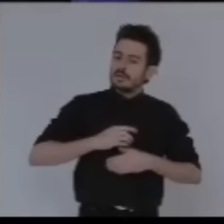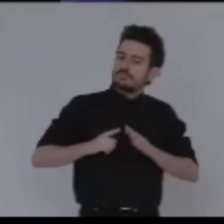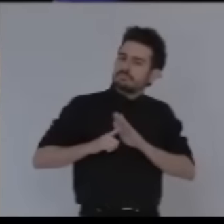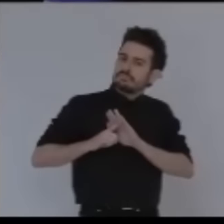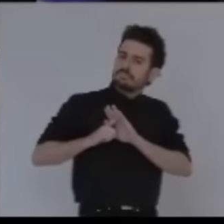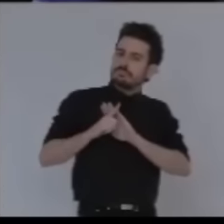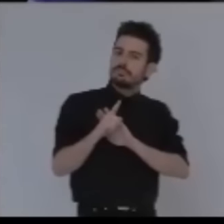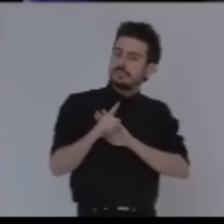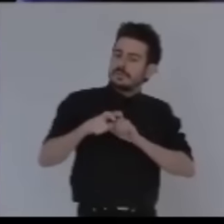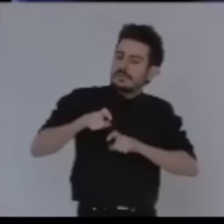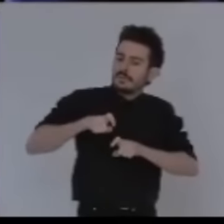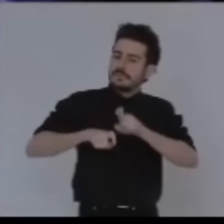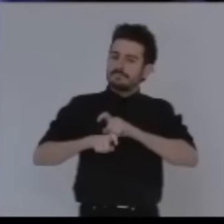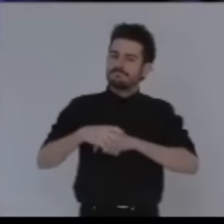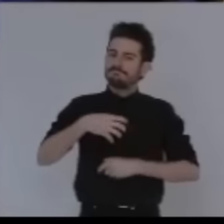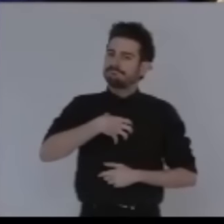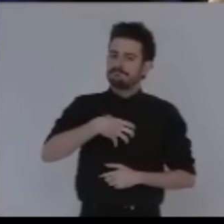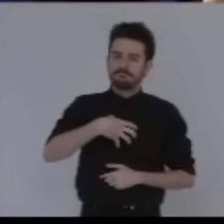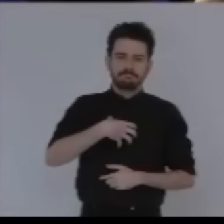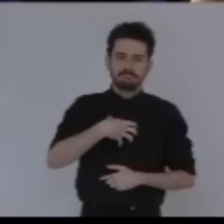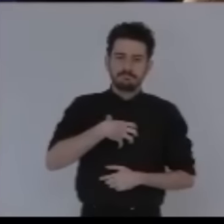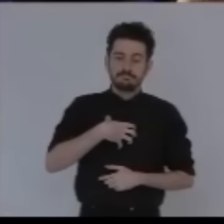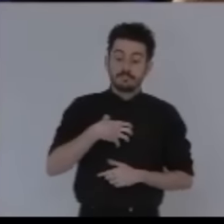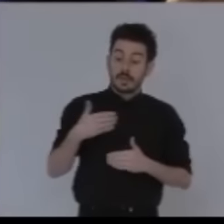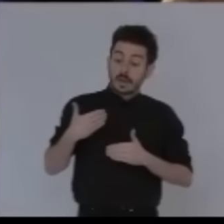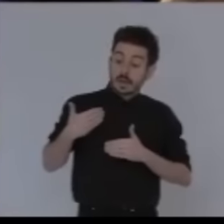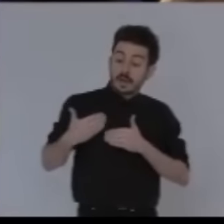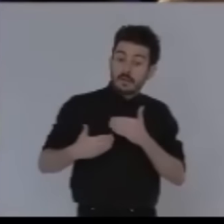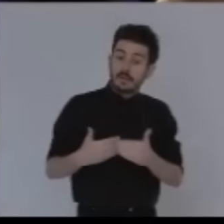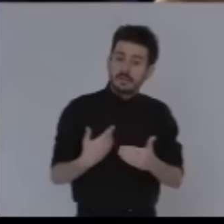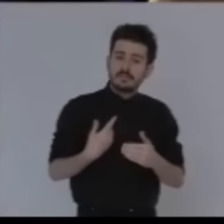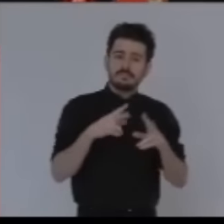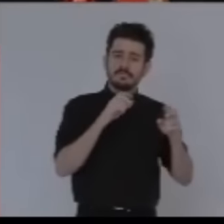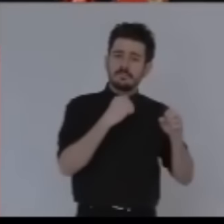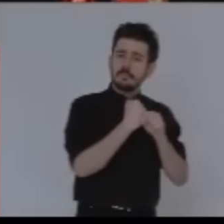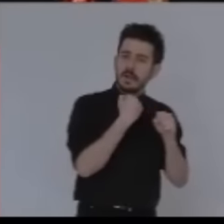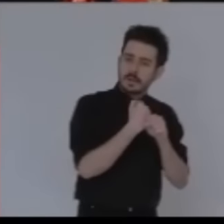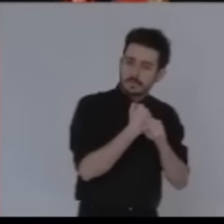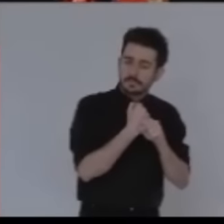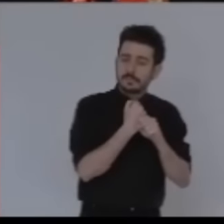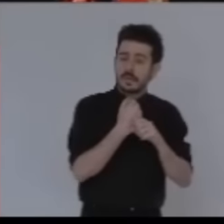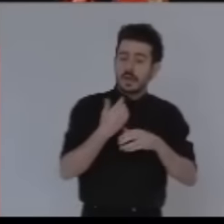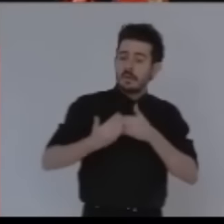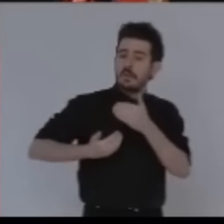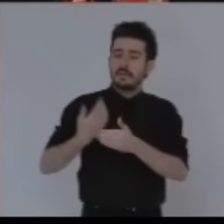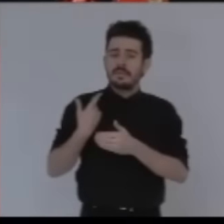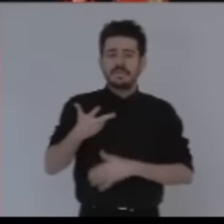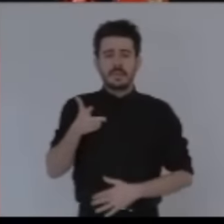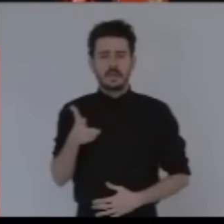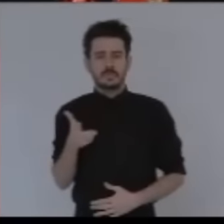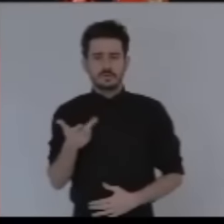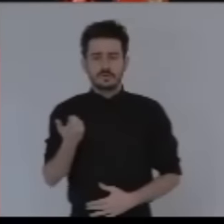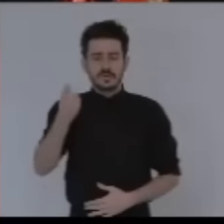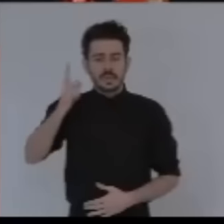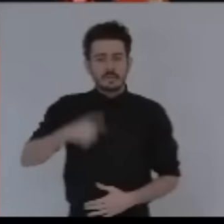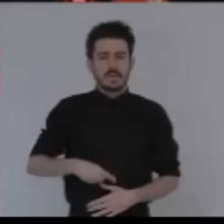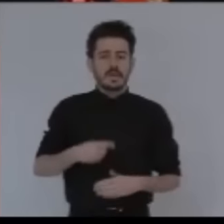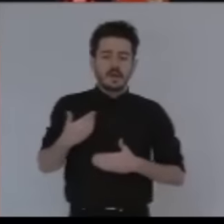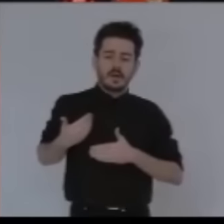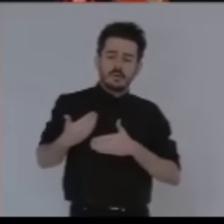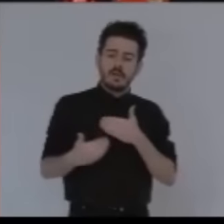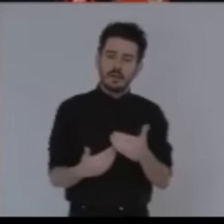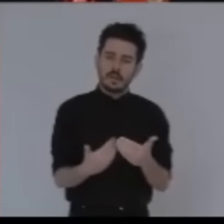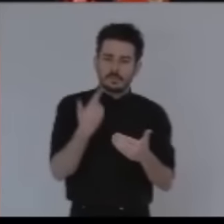puede retroceder. Avanzando en empleos, avanzando en derechos y avanzando